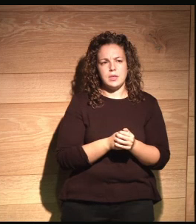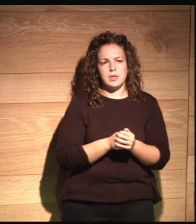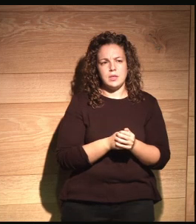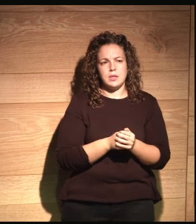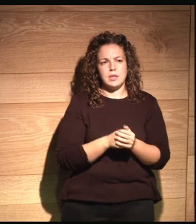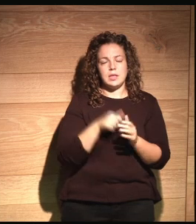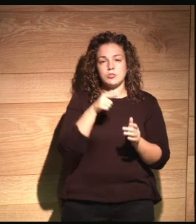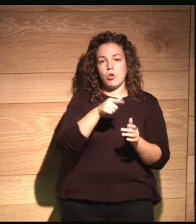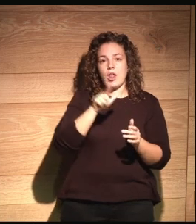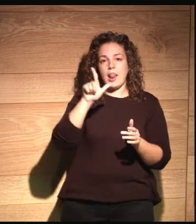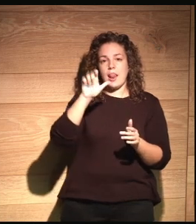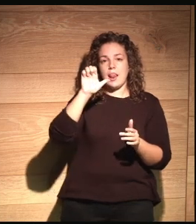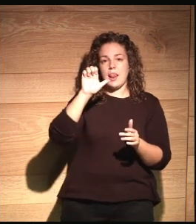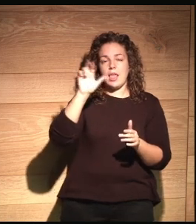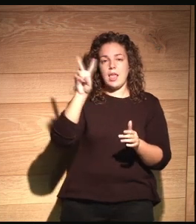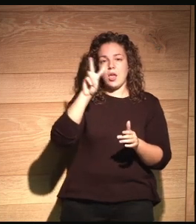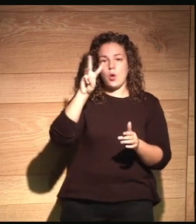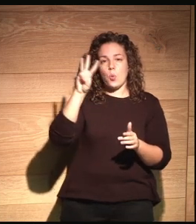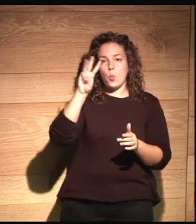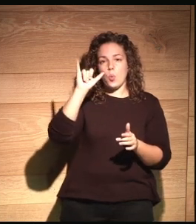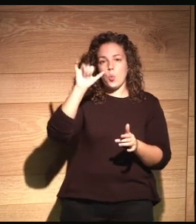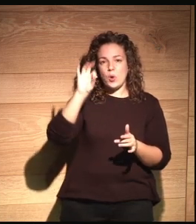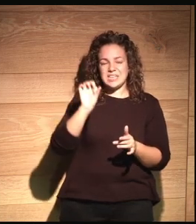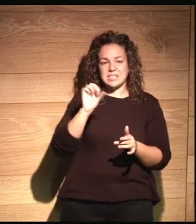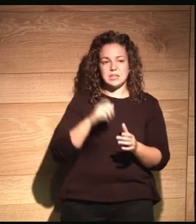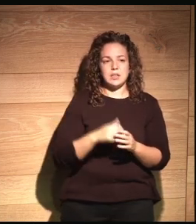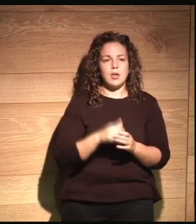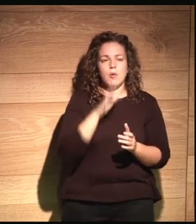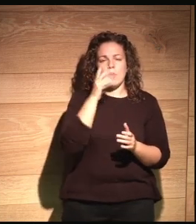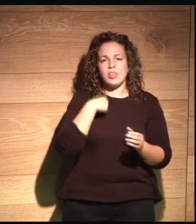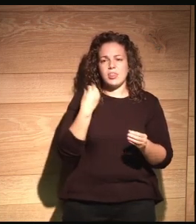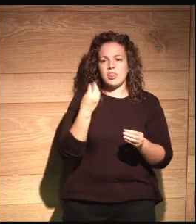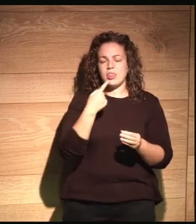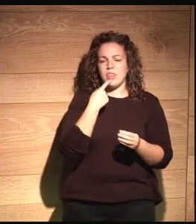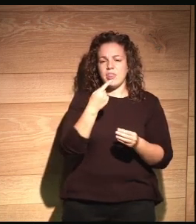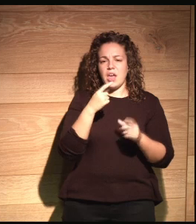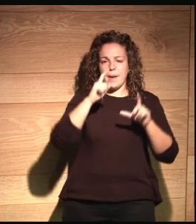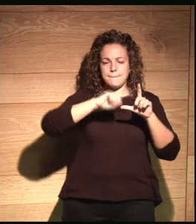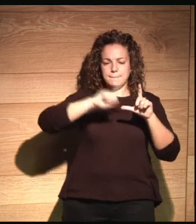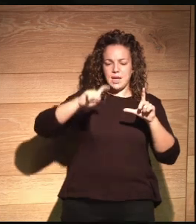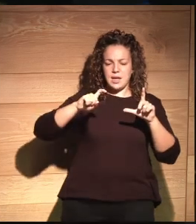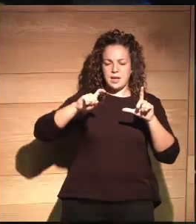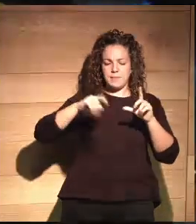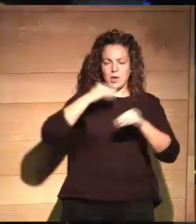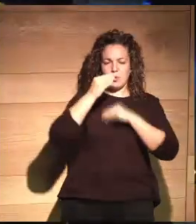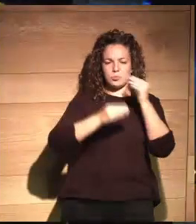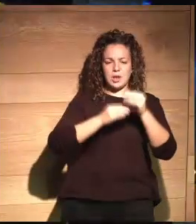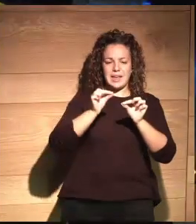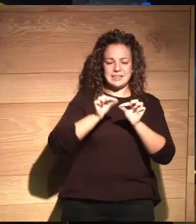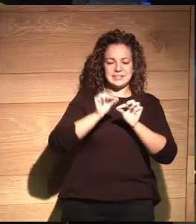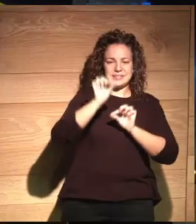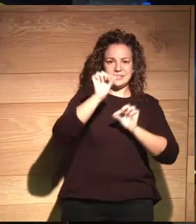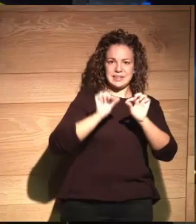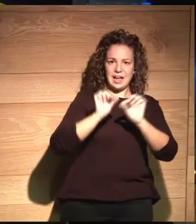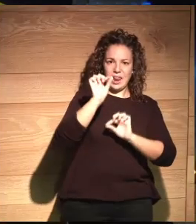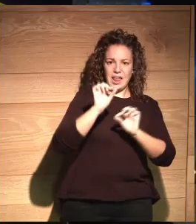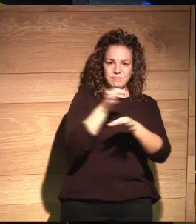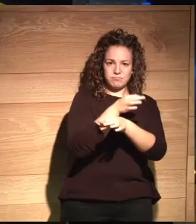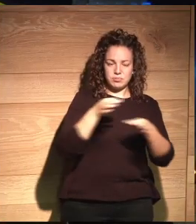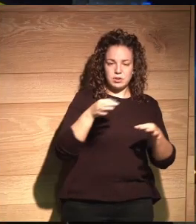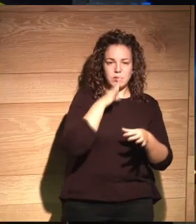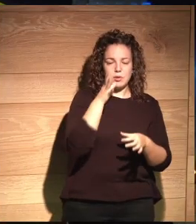decía o sea hablaba de cómo utilizar los mapas y vamos a utilizar un mapa escala de milla a milla dice